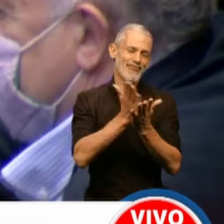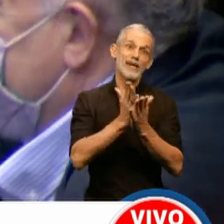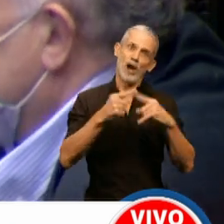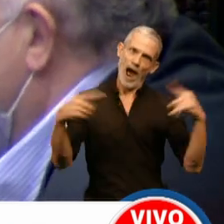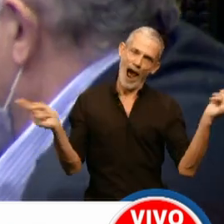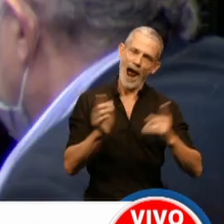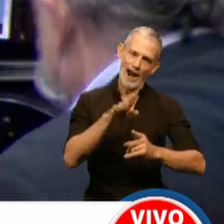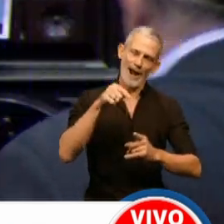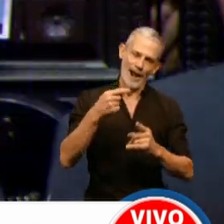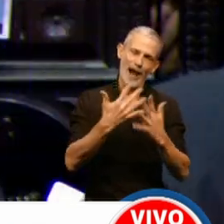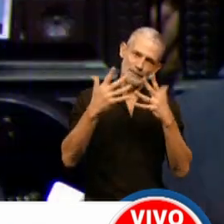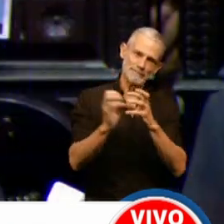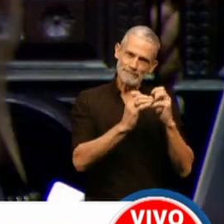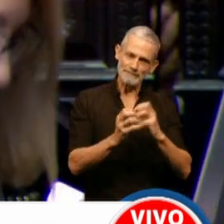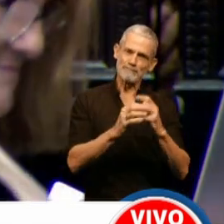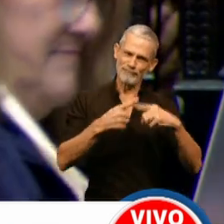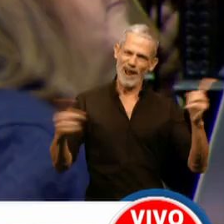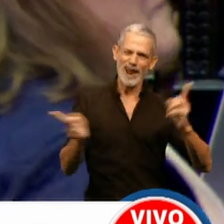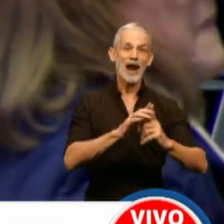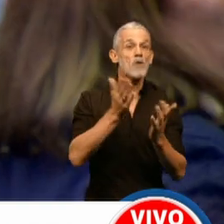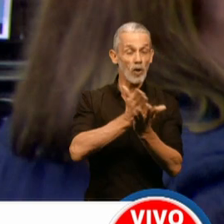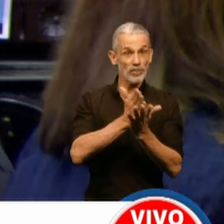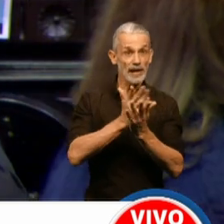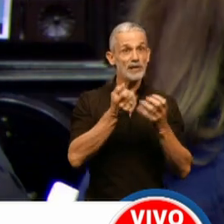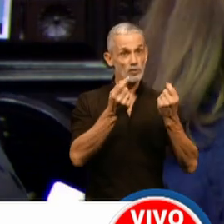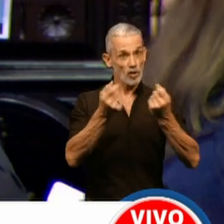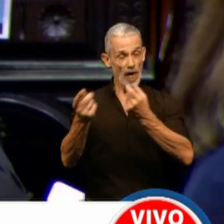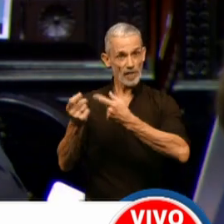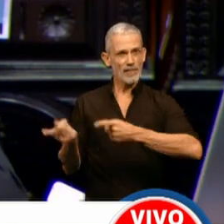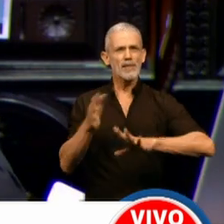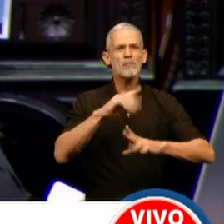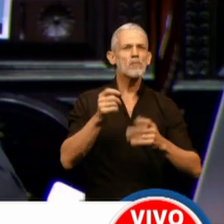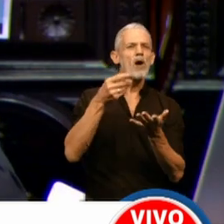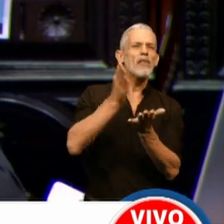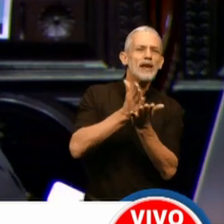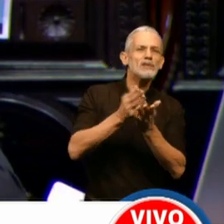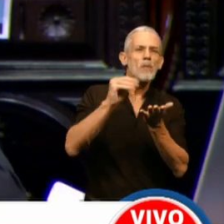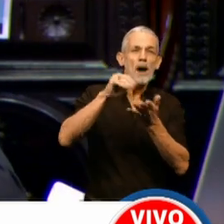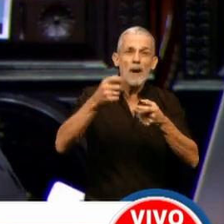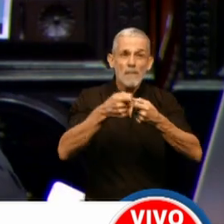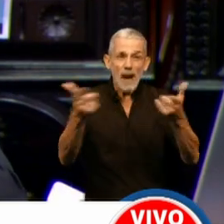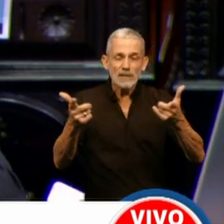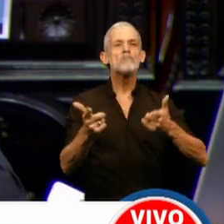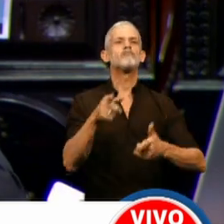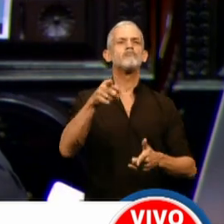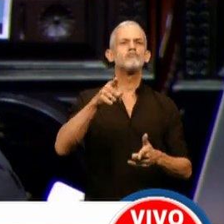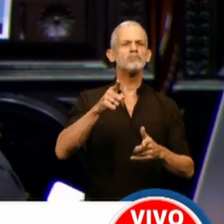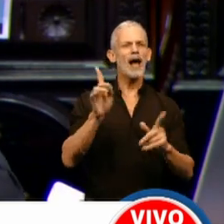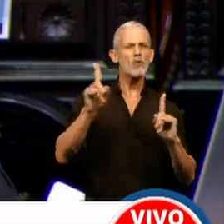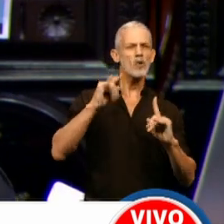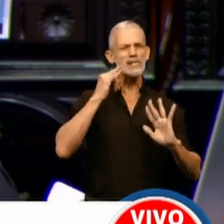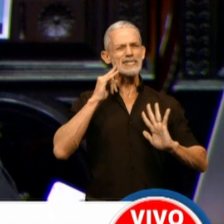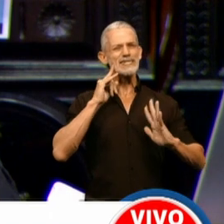larga en la que estamos ampliando derechos y sabemos que cuando ampliamos derechos eso molesta